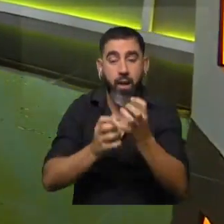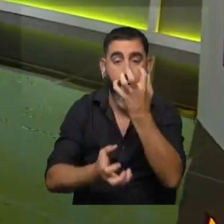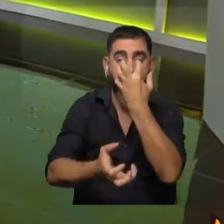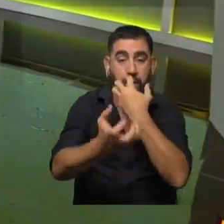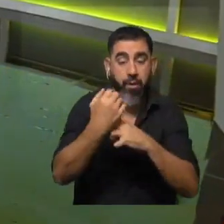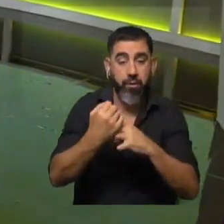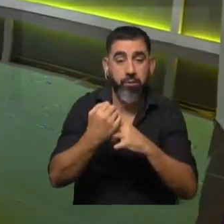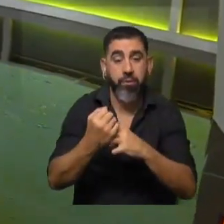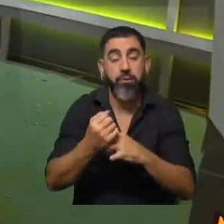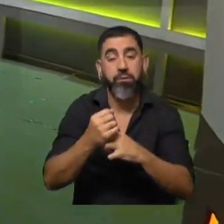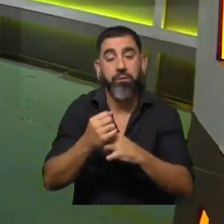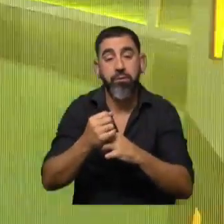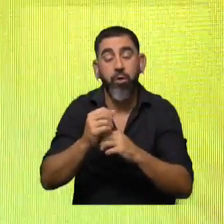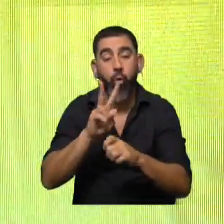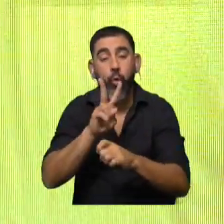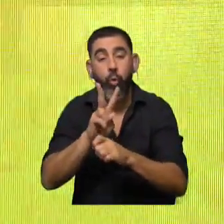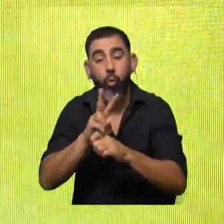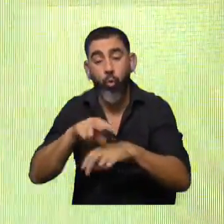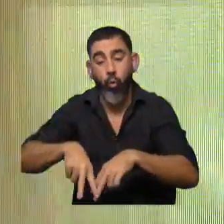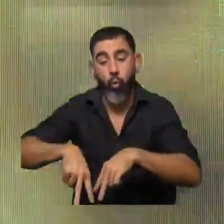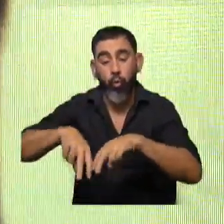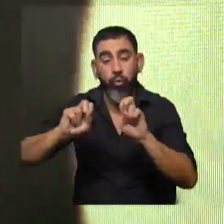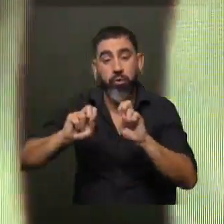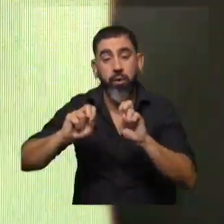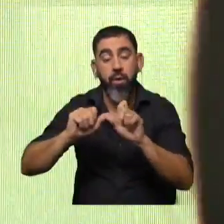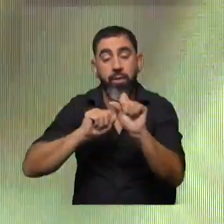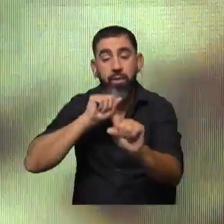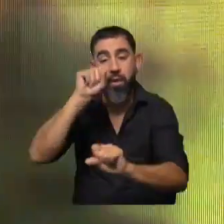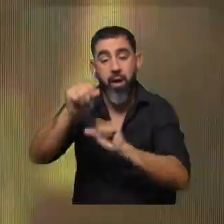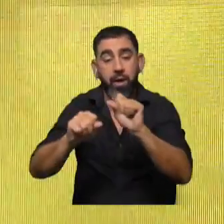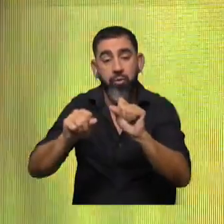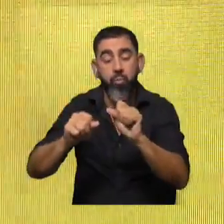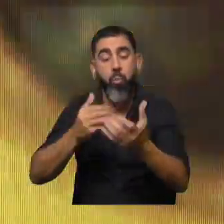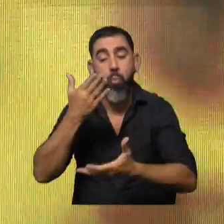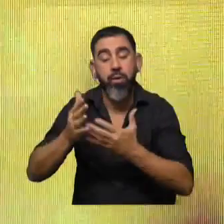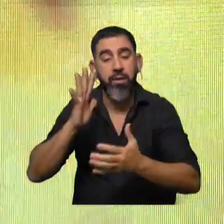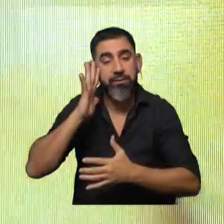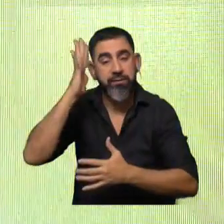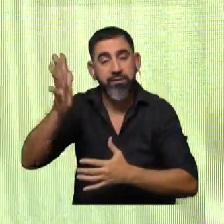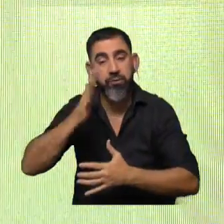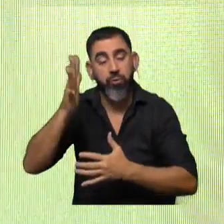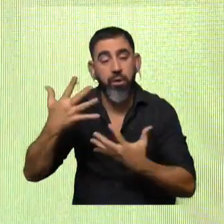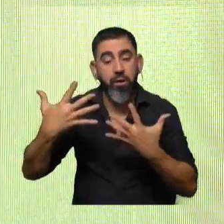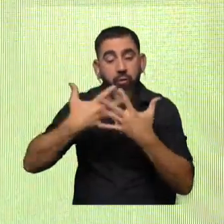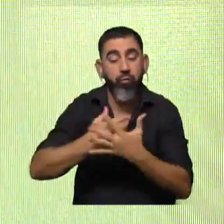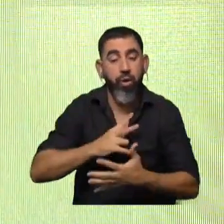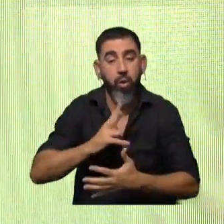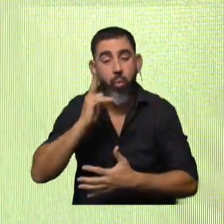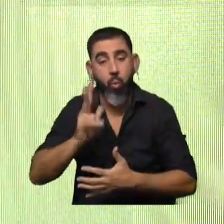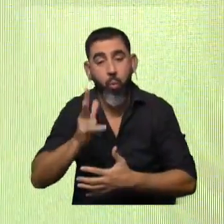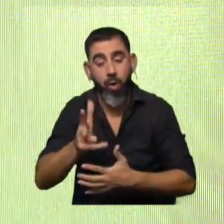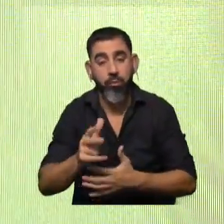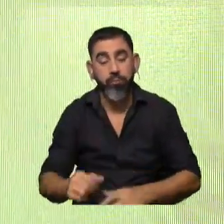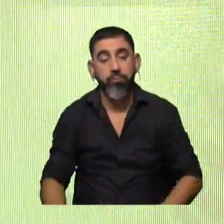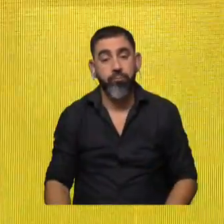en definitiva lo que se mide, lo que se está estudiando es el daño, el malestar psicológico generado en los humanos, bueno, que tienen